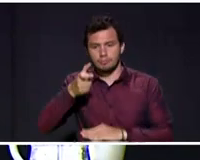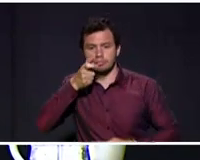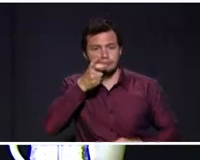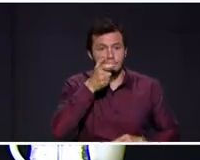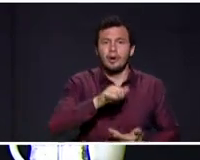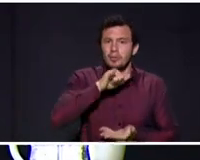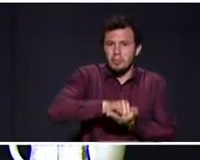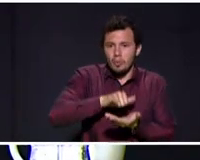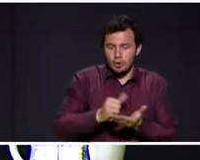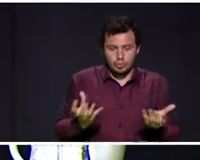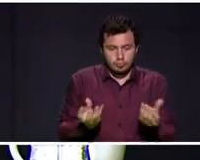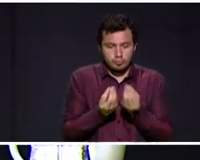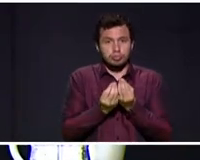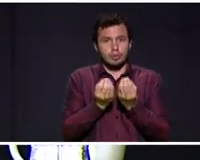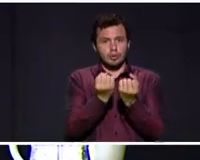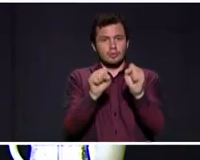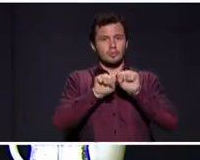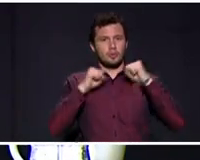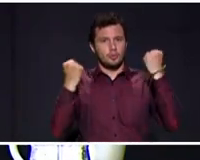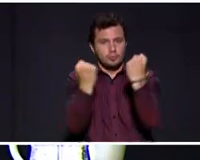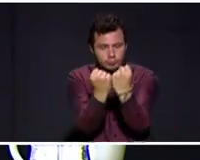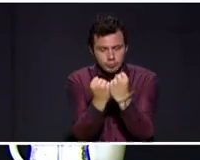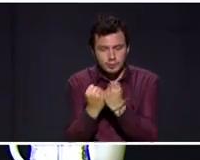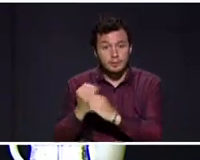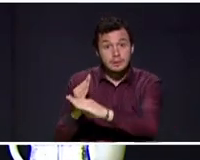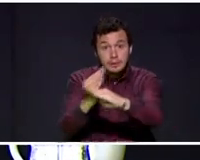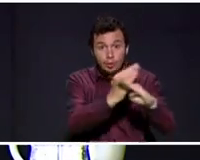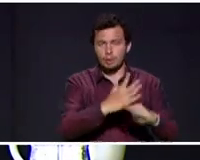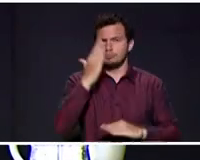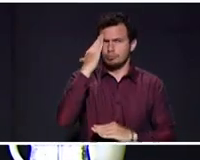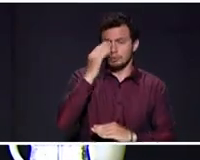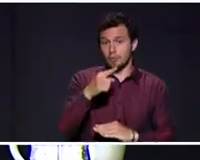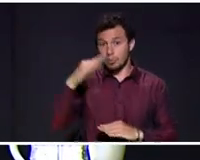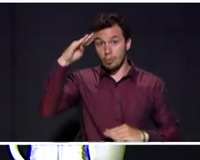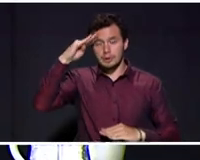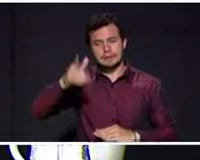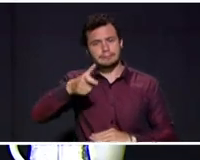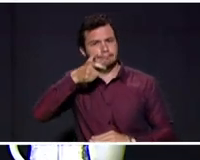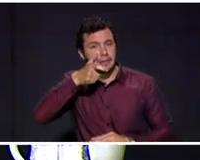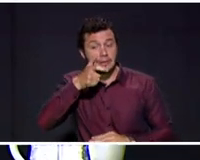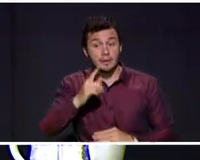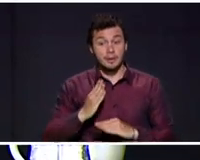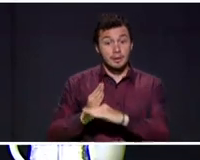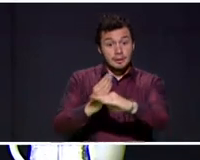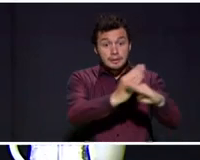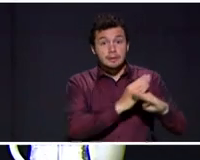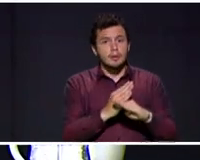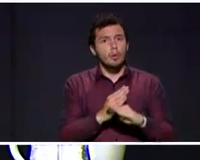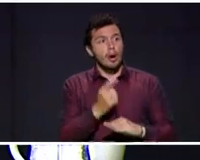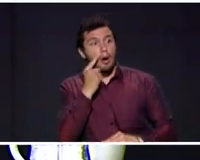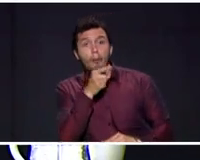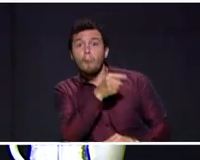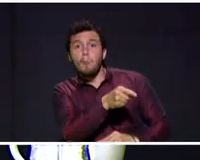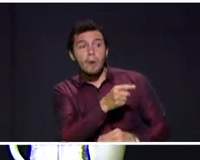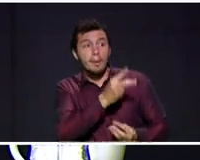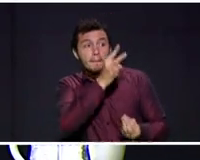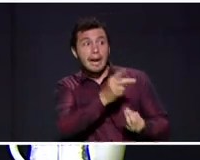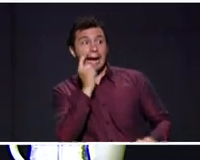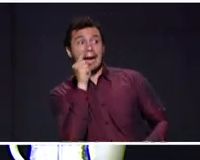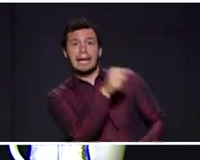que la seguridad y la y en mí sé que la policía está en esto la seguridad no solamente la seguridad directa y el delito que uno ve sino que la seguridad